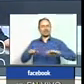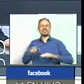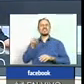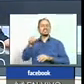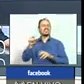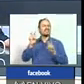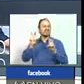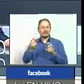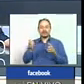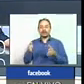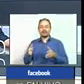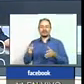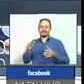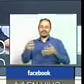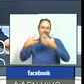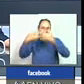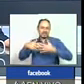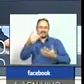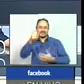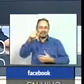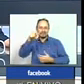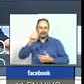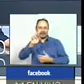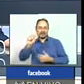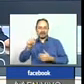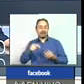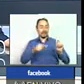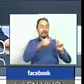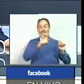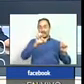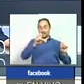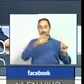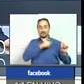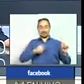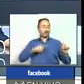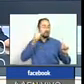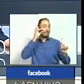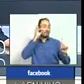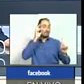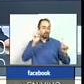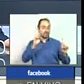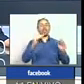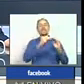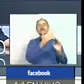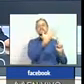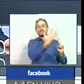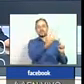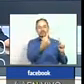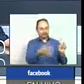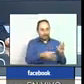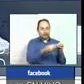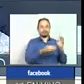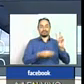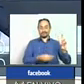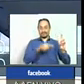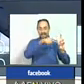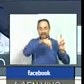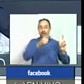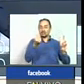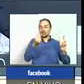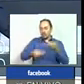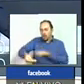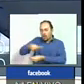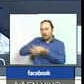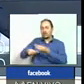El Chaparral, donde se vincula al expresidente Mauricio Funes y cinco personas más de crear una estructura de lavado de dinero y de